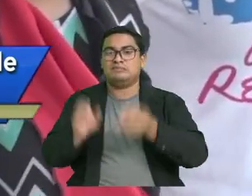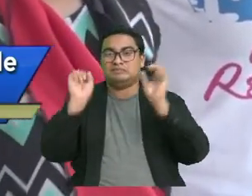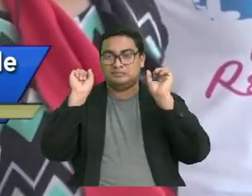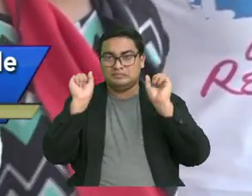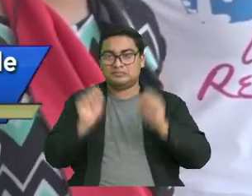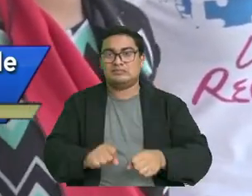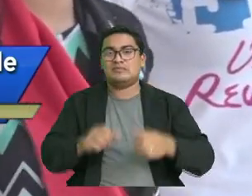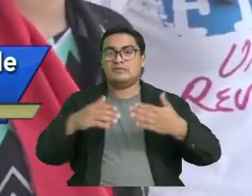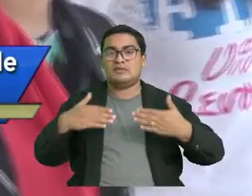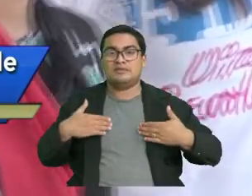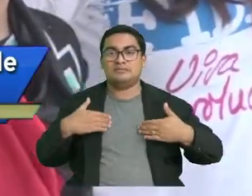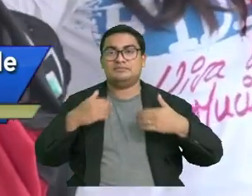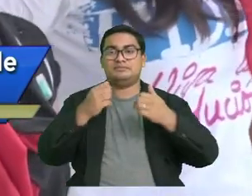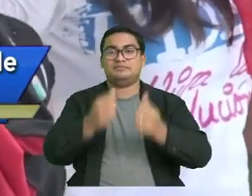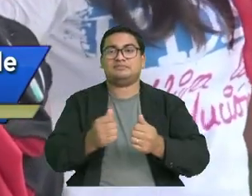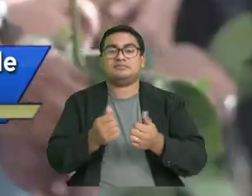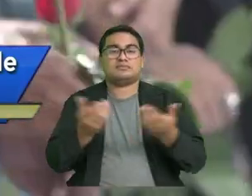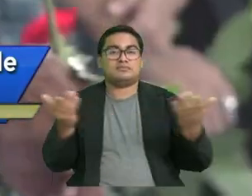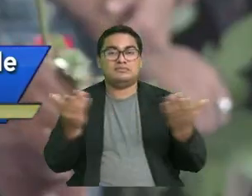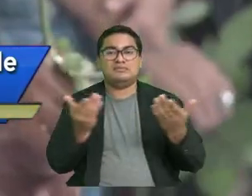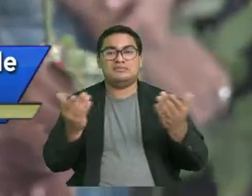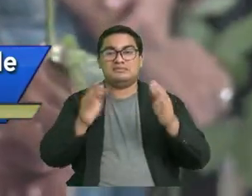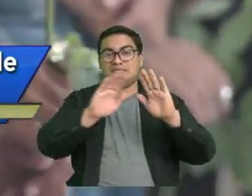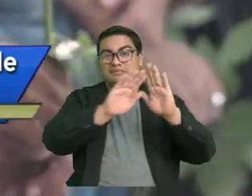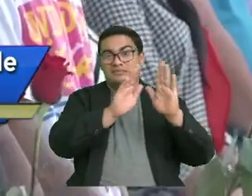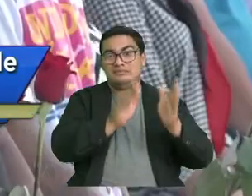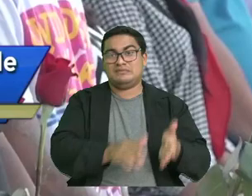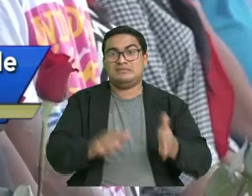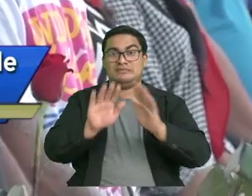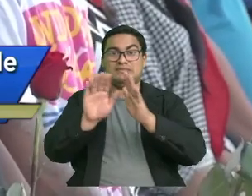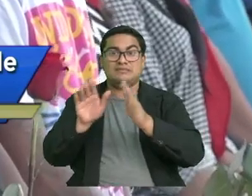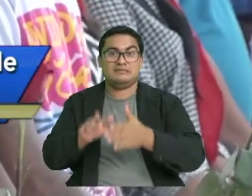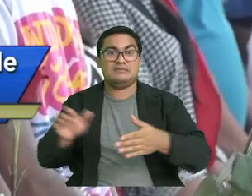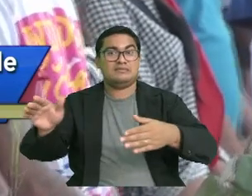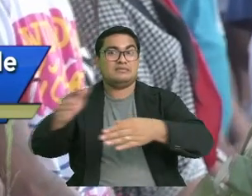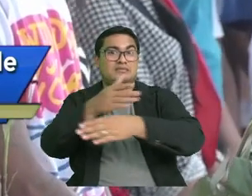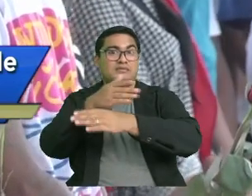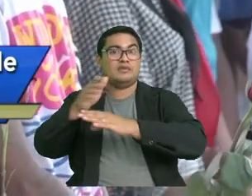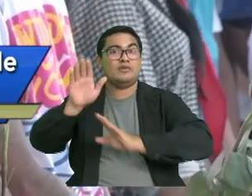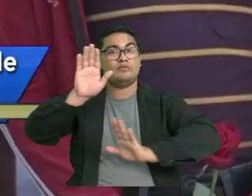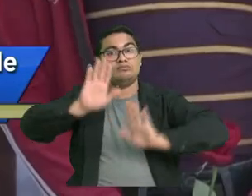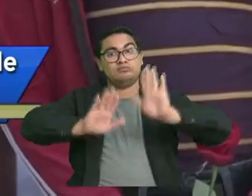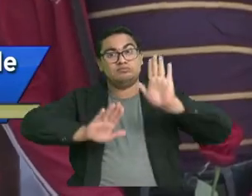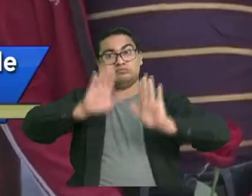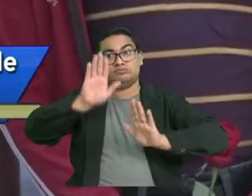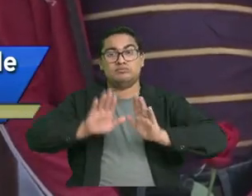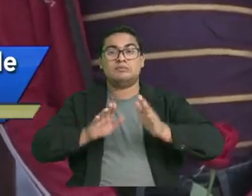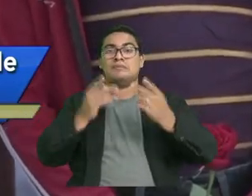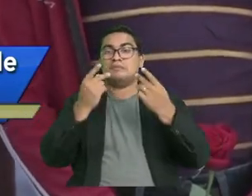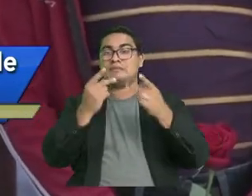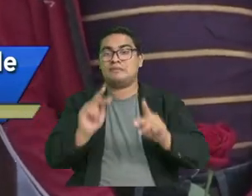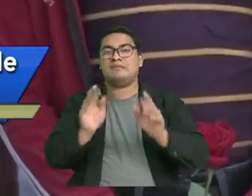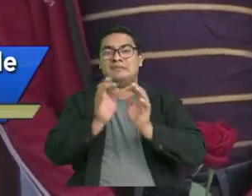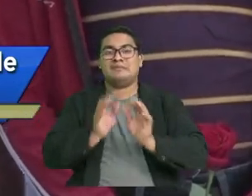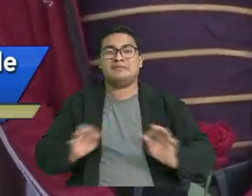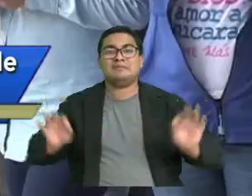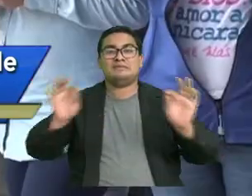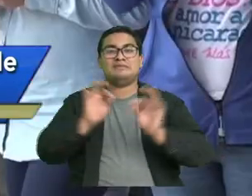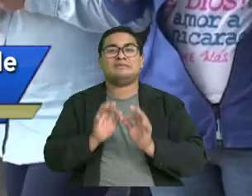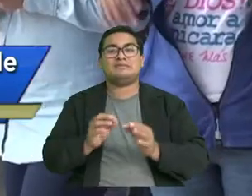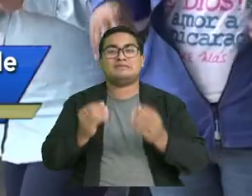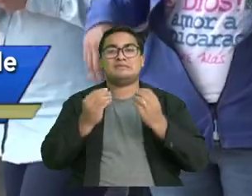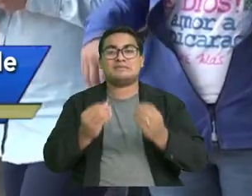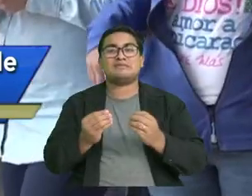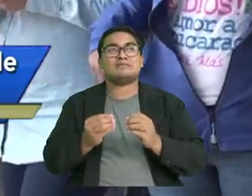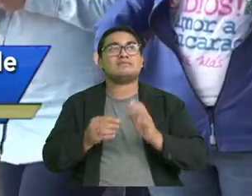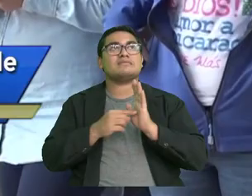la salud, cómo estamos accediendo a los espacios públicos, a los espacios. Pero una cosa muy importante